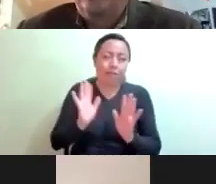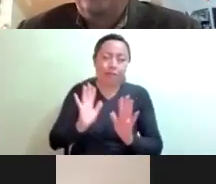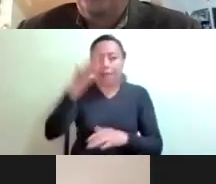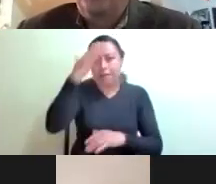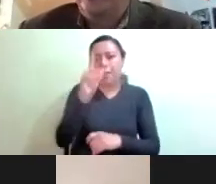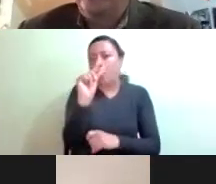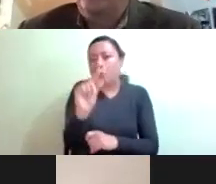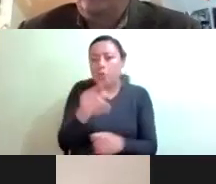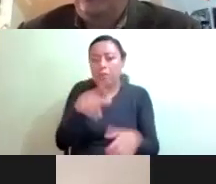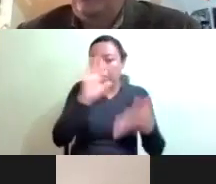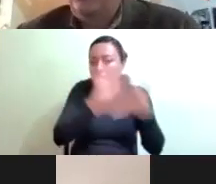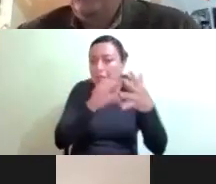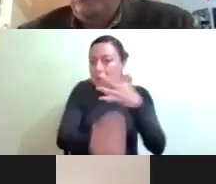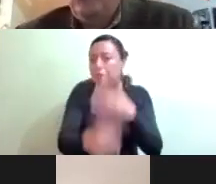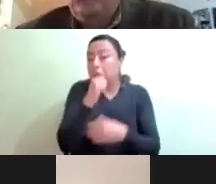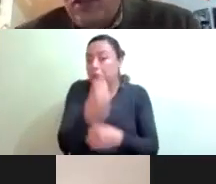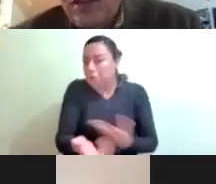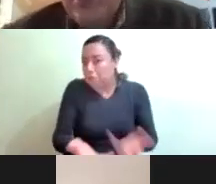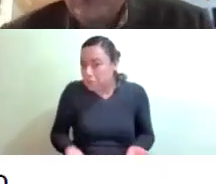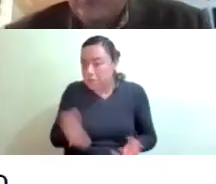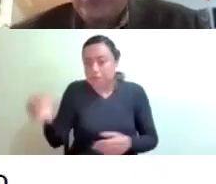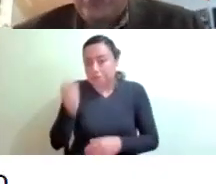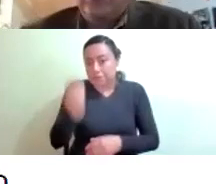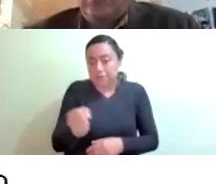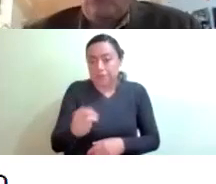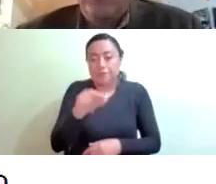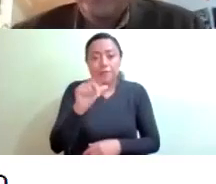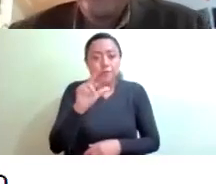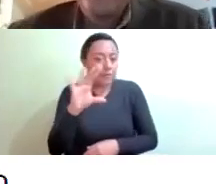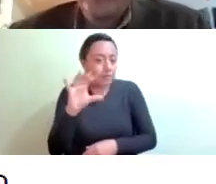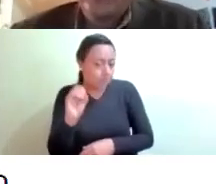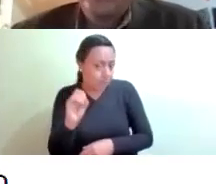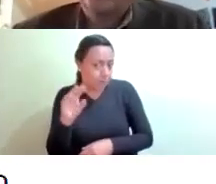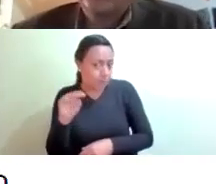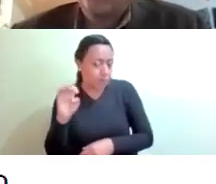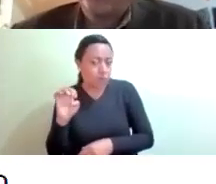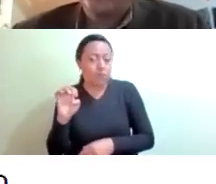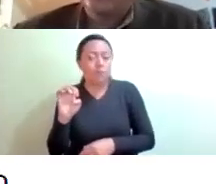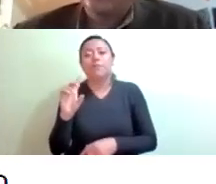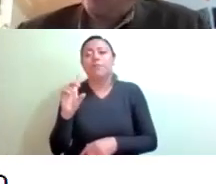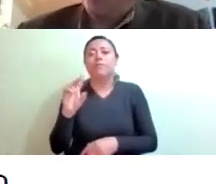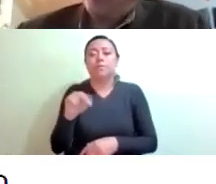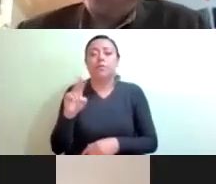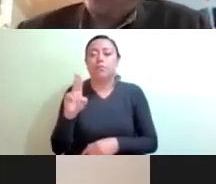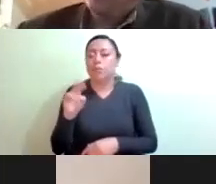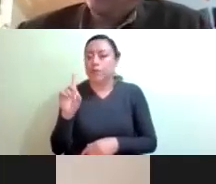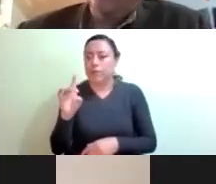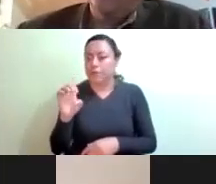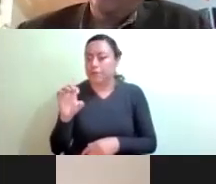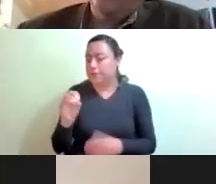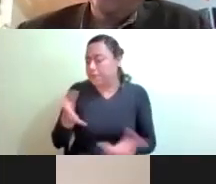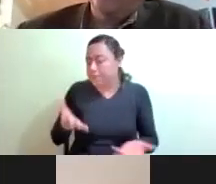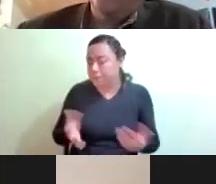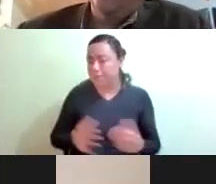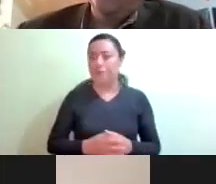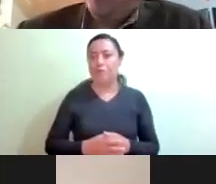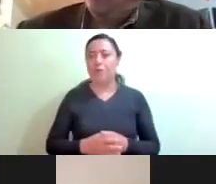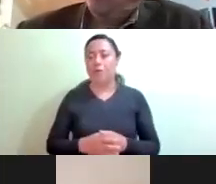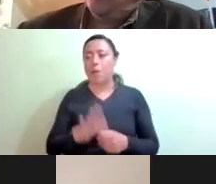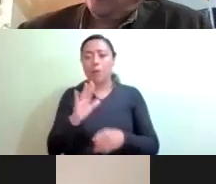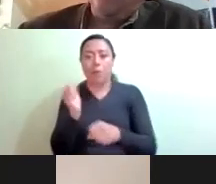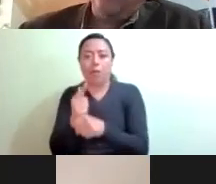¿no? Y es porque el cuate que ya se sabe, y yo digo el modus operandi, ya se lo sabe. Es decir, él